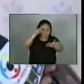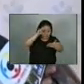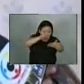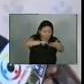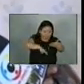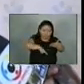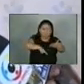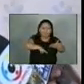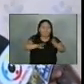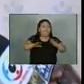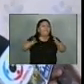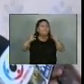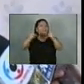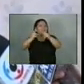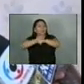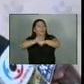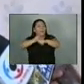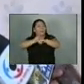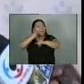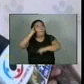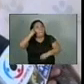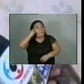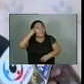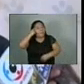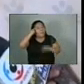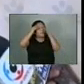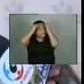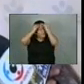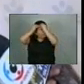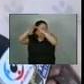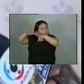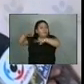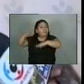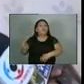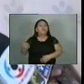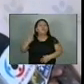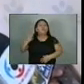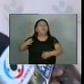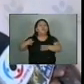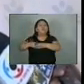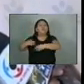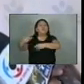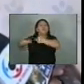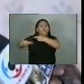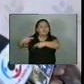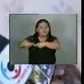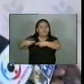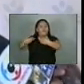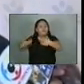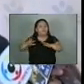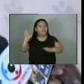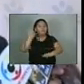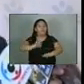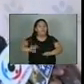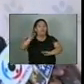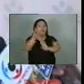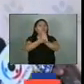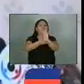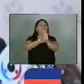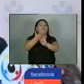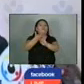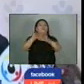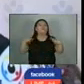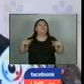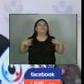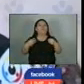y cambiar la idea, la mentalidad, el pensamiento de una nueva generación, pues va a traer consigo un desarrollo y un progreso de